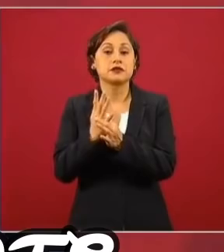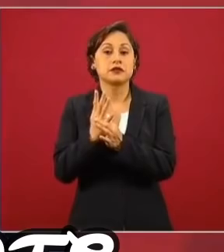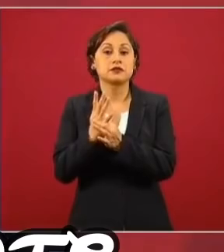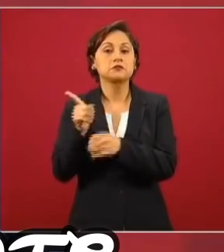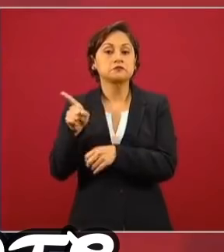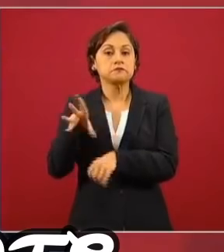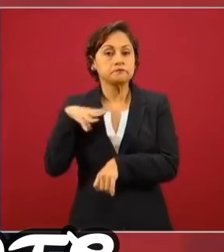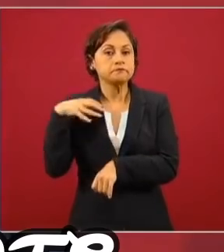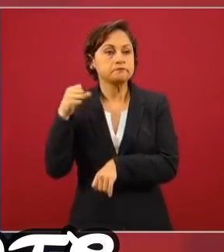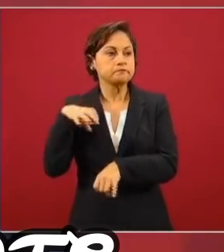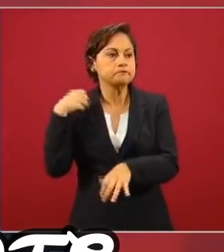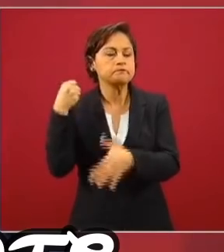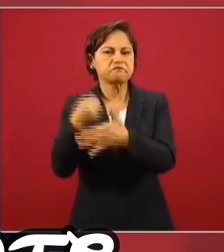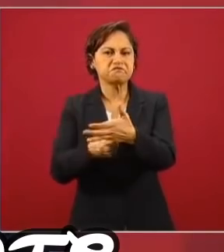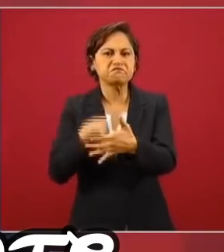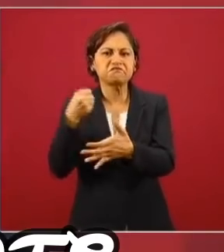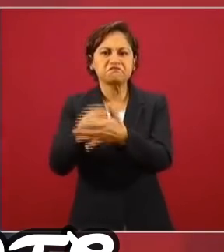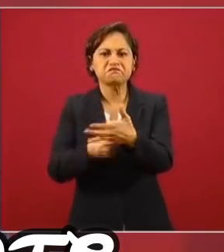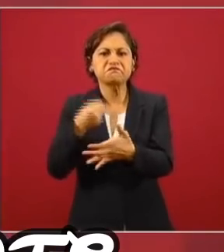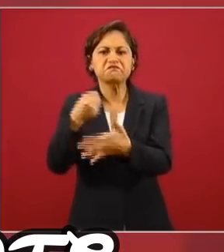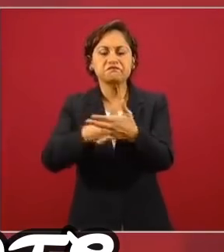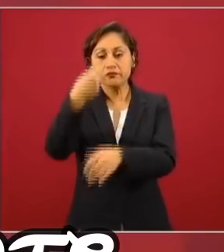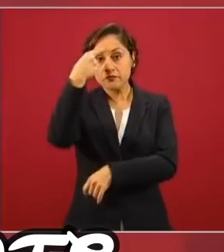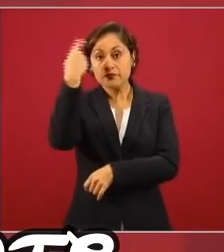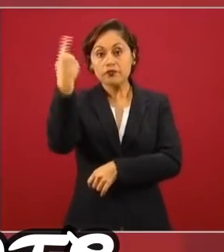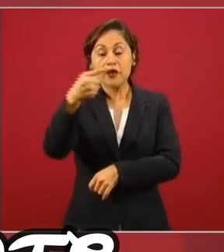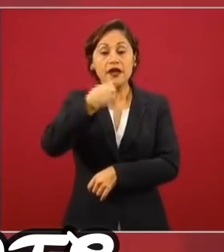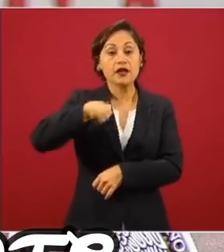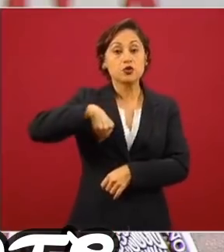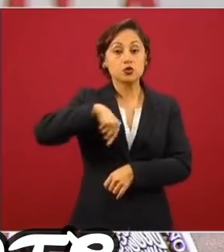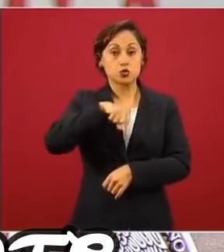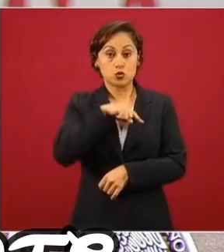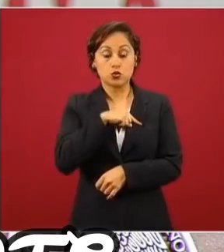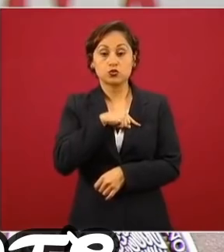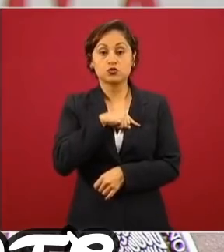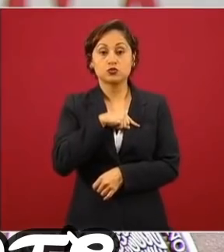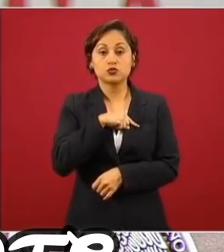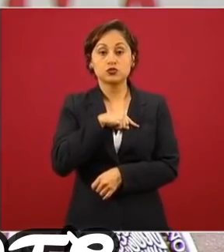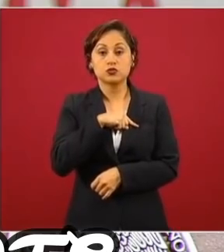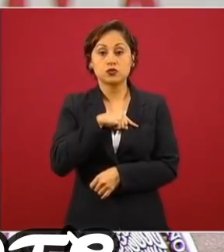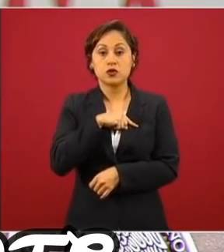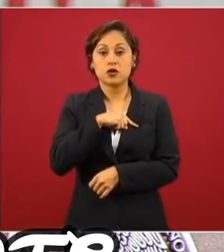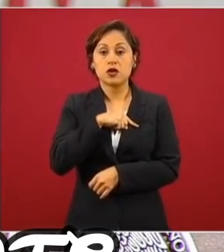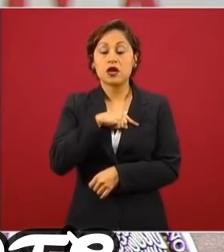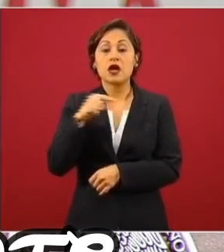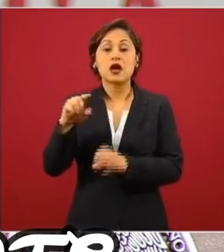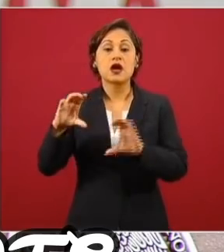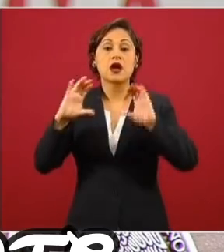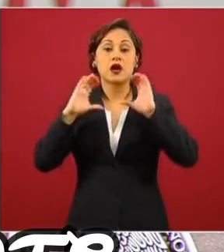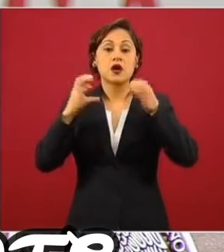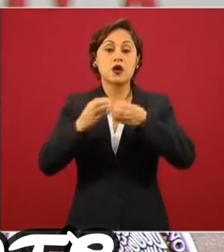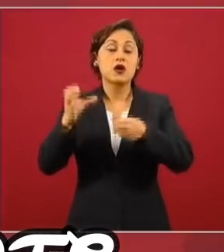no tengamos nosotros mayoría en la Cámara de Diputados y de esta